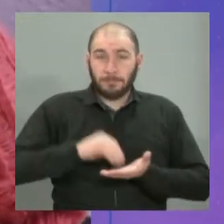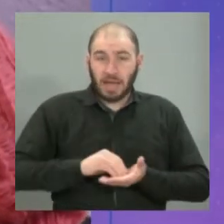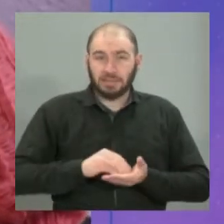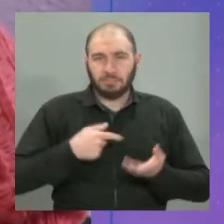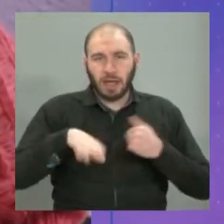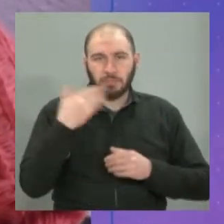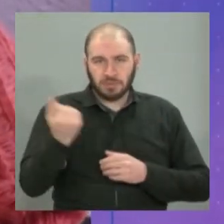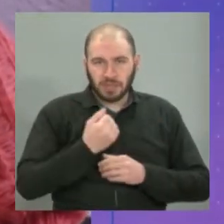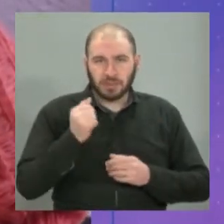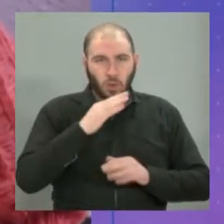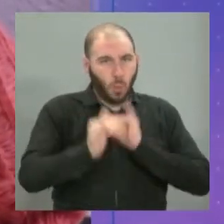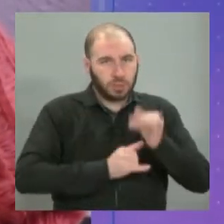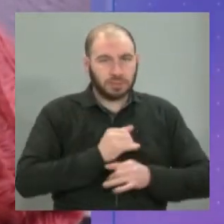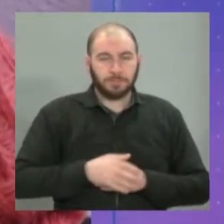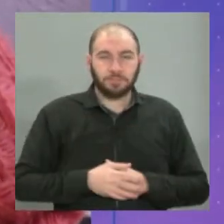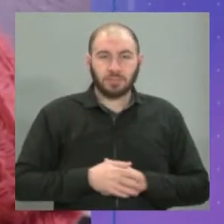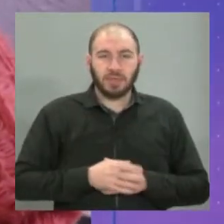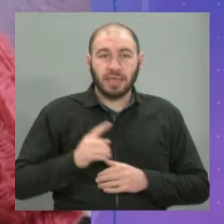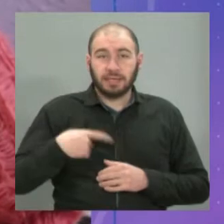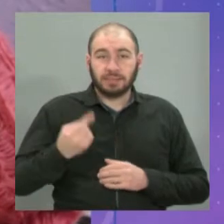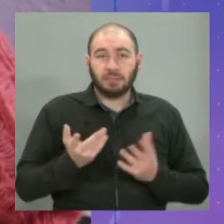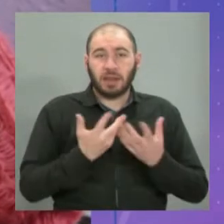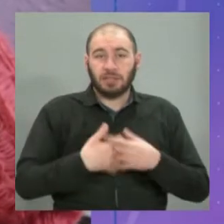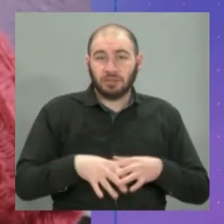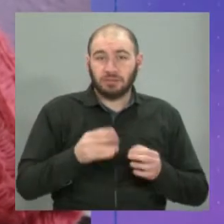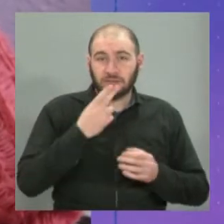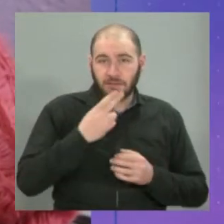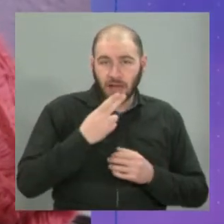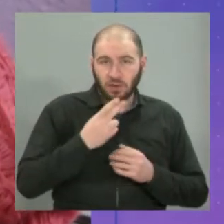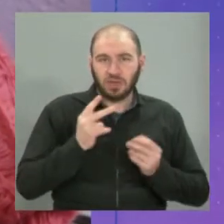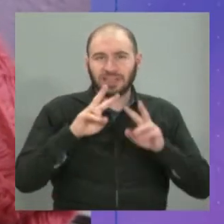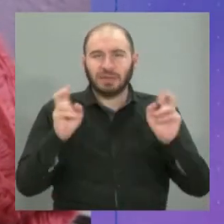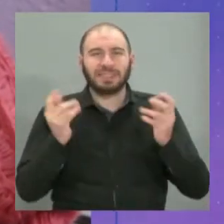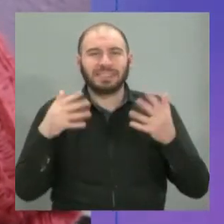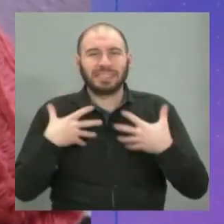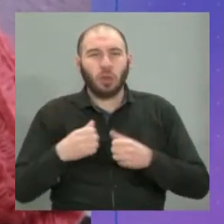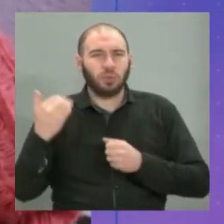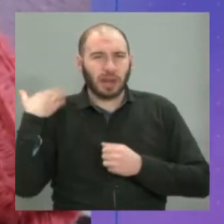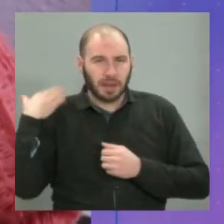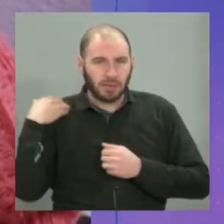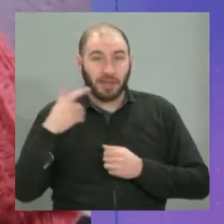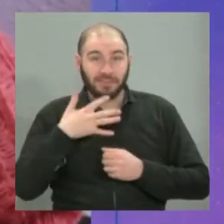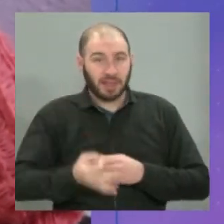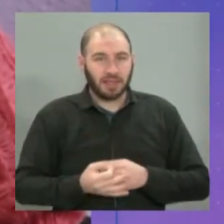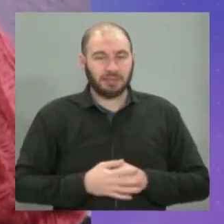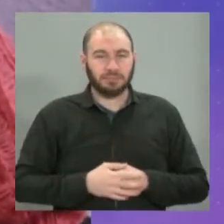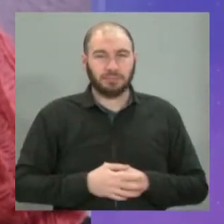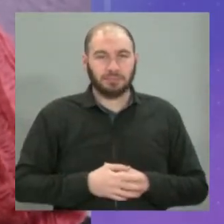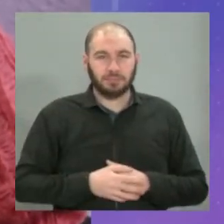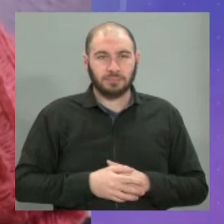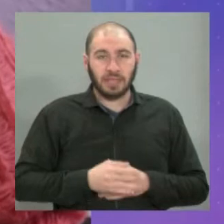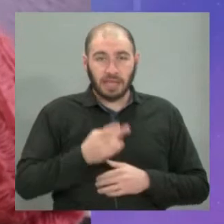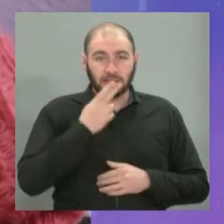lo importante que hay que destacar. Uno siempre asocia el tabaco a la salud respiratoria y sí es cierto,